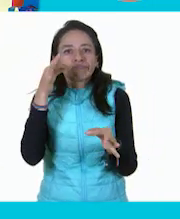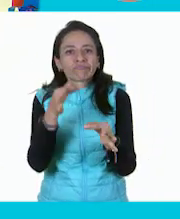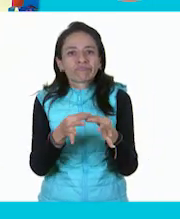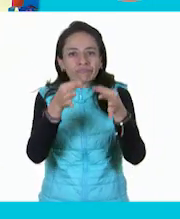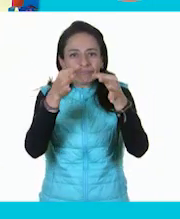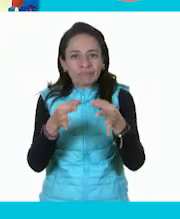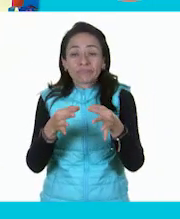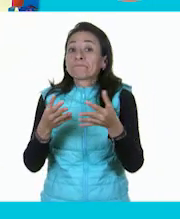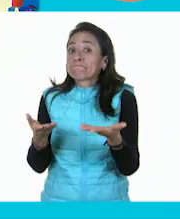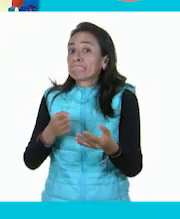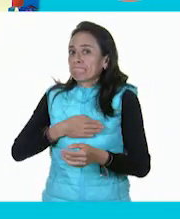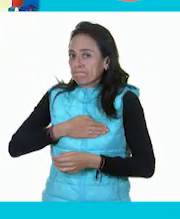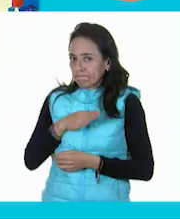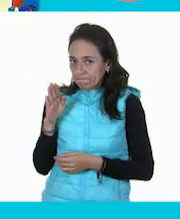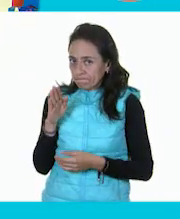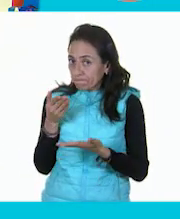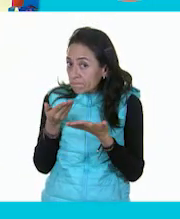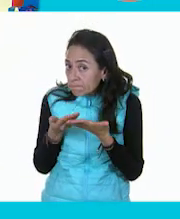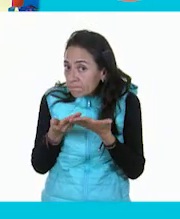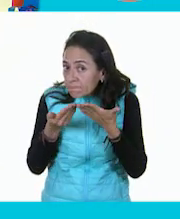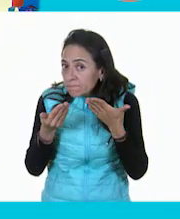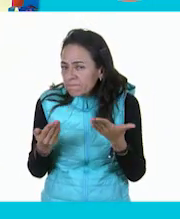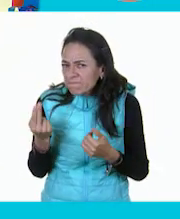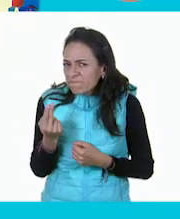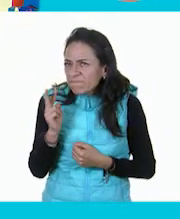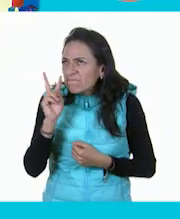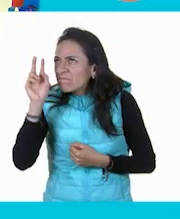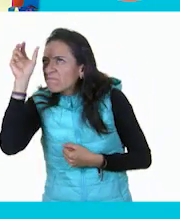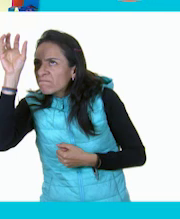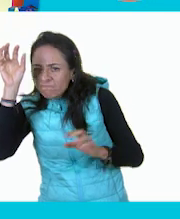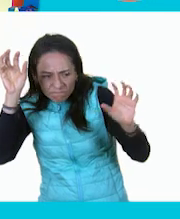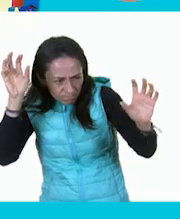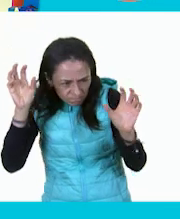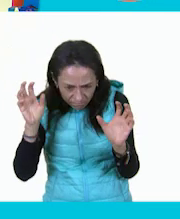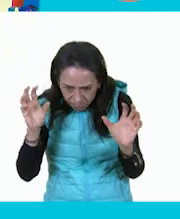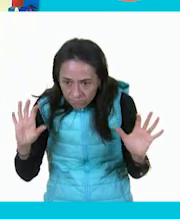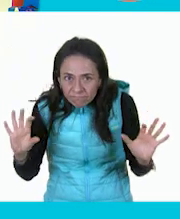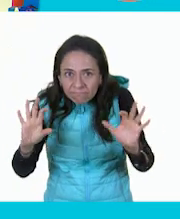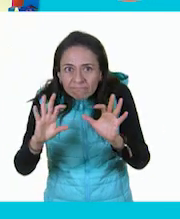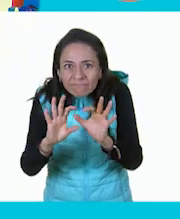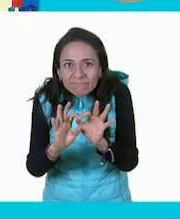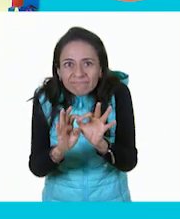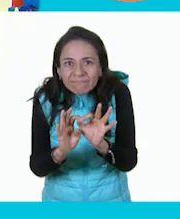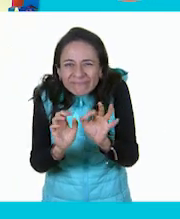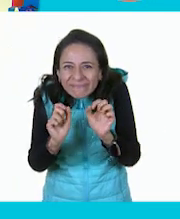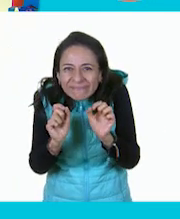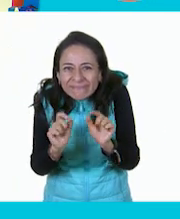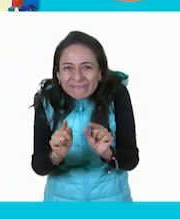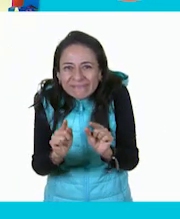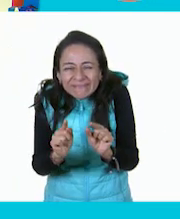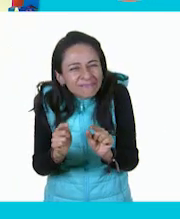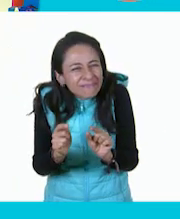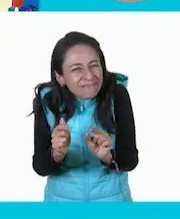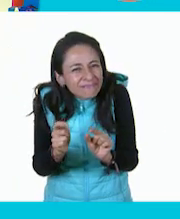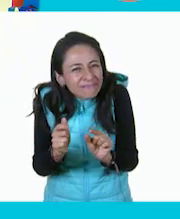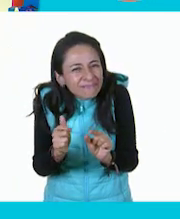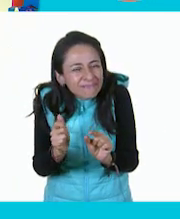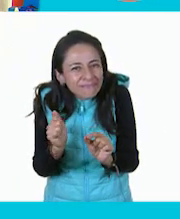Pues ahora tenemos que saber cuáles riman. Ayúdenos ahí en casa. A ver,